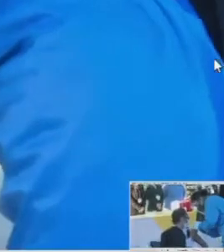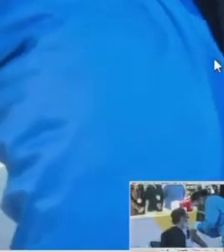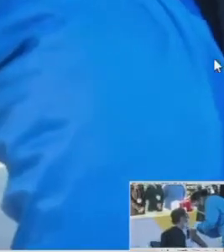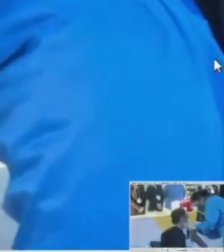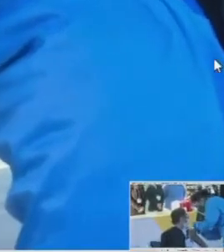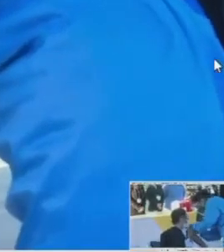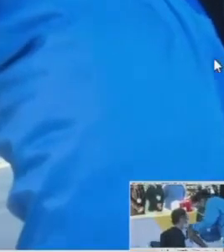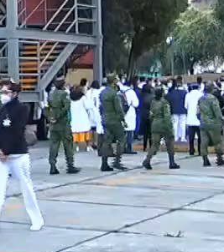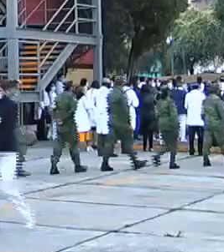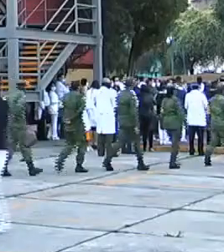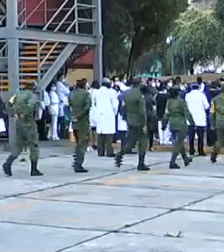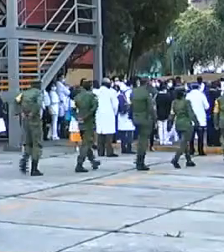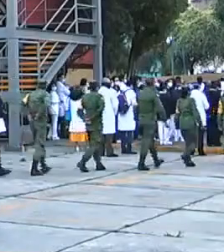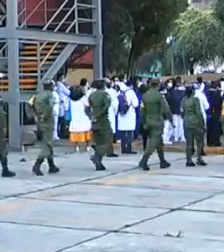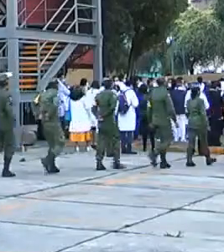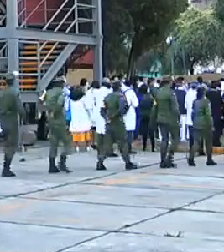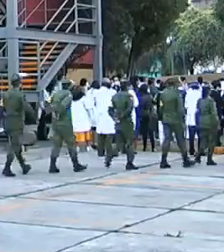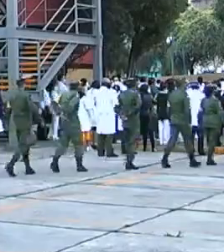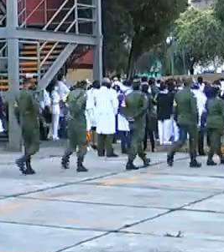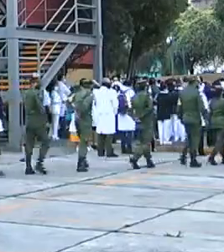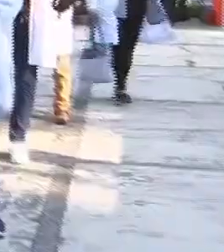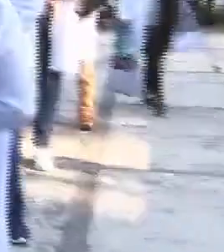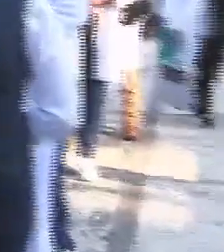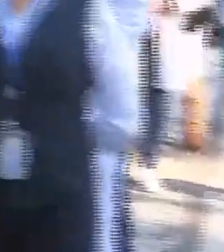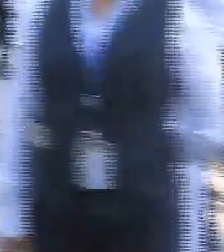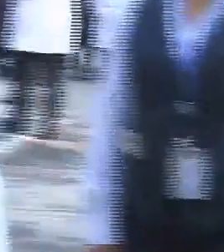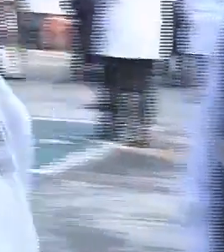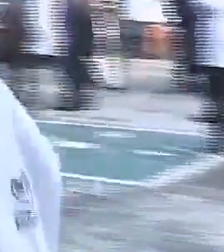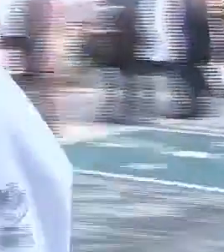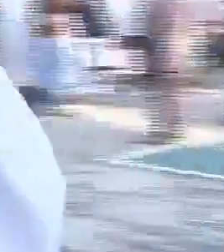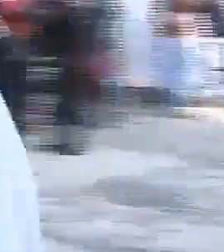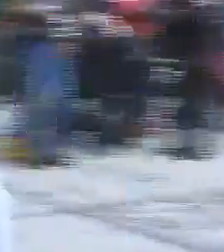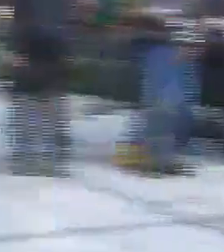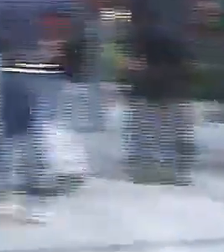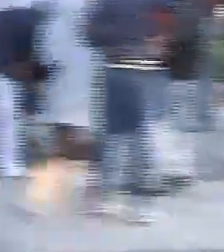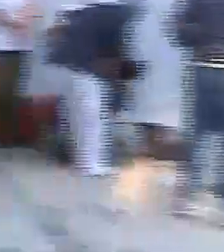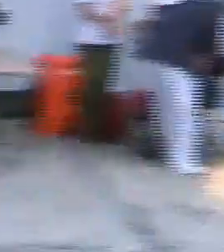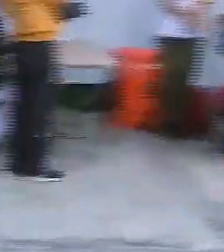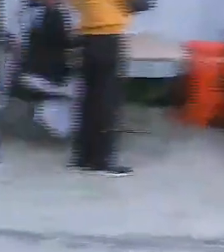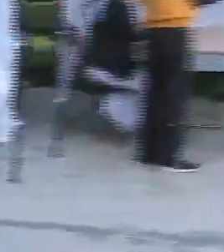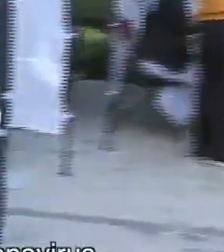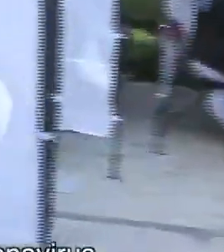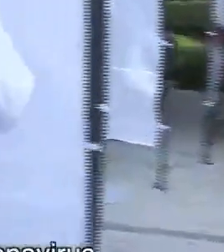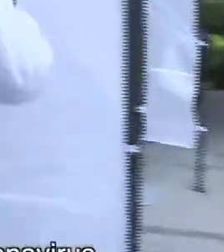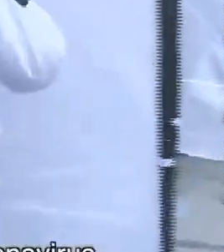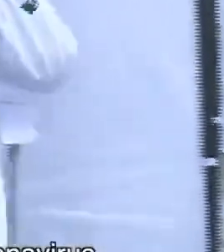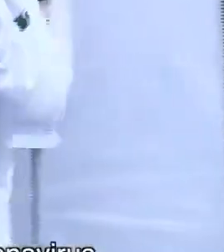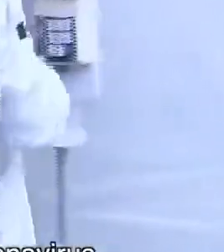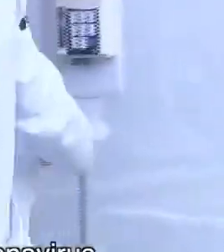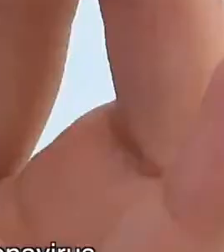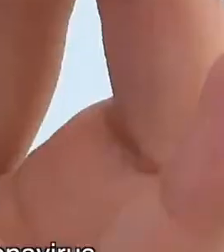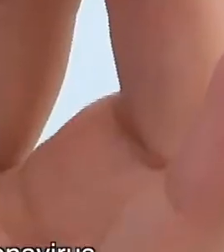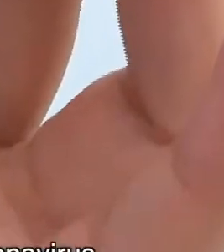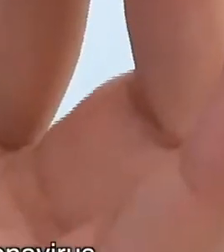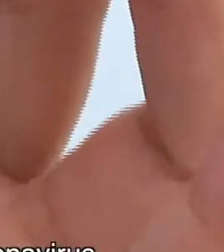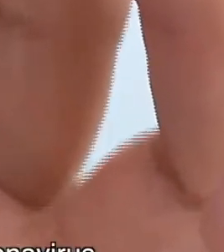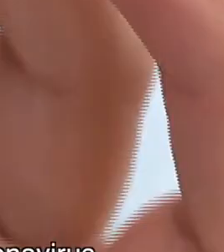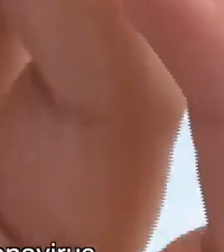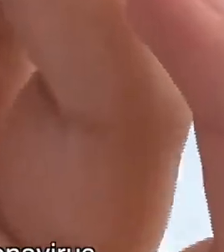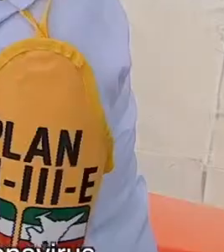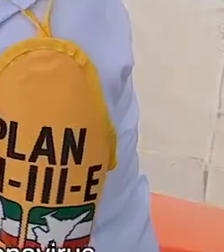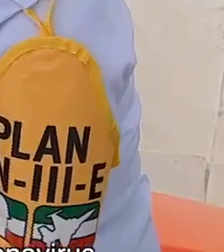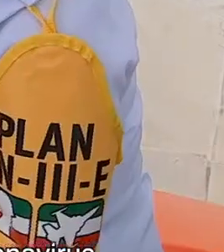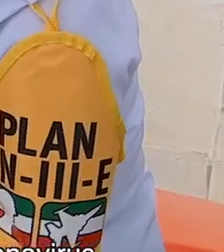vacunación es universal y gratuita, empezando con el personal médico. Es momento de esperanza y tu ayuda es muy importante